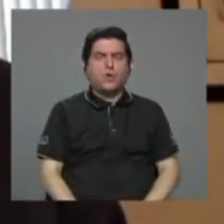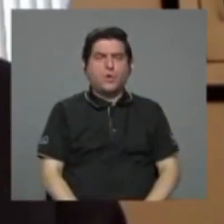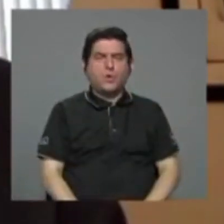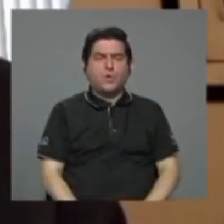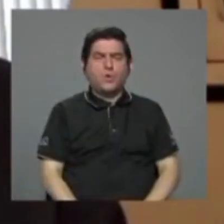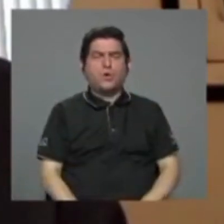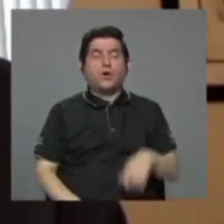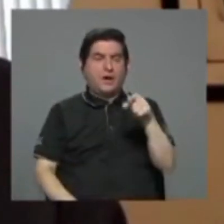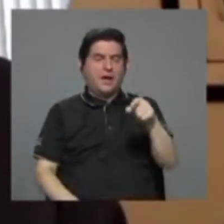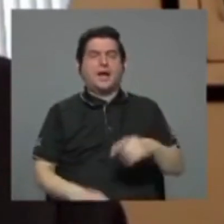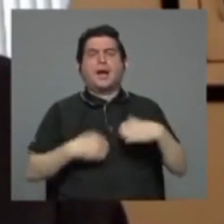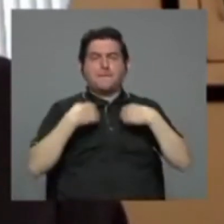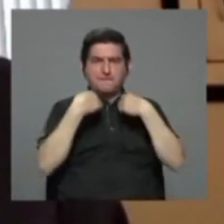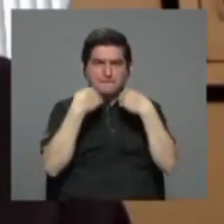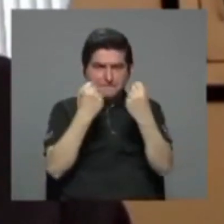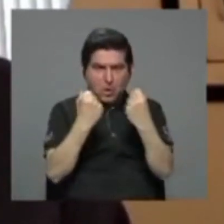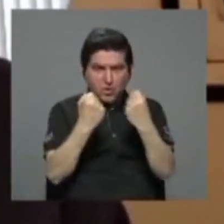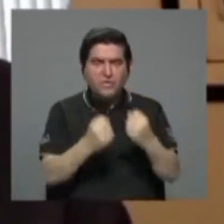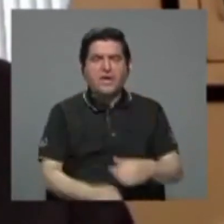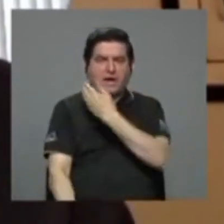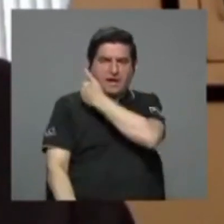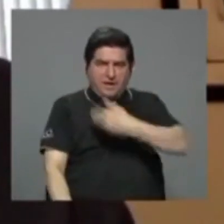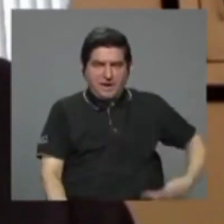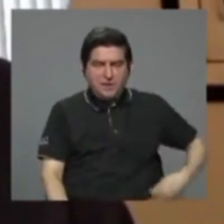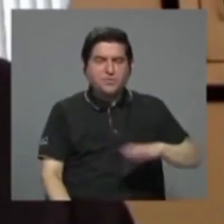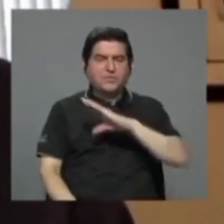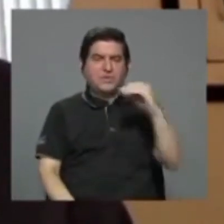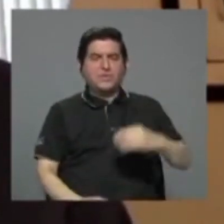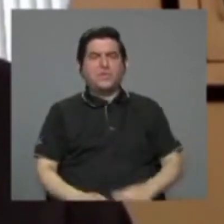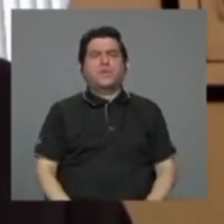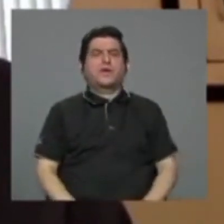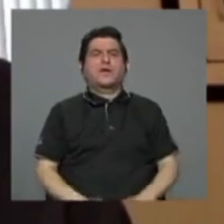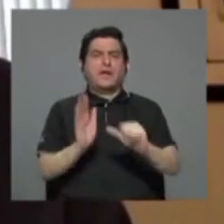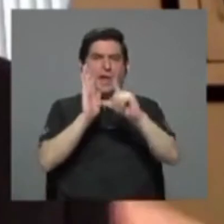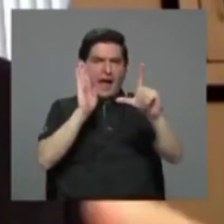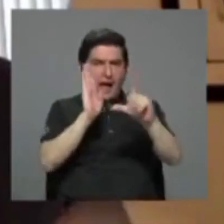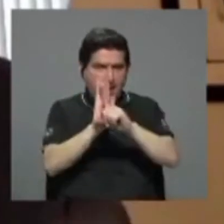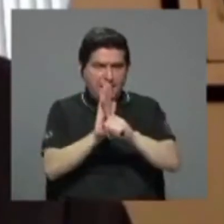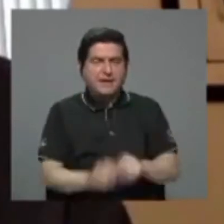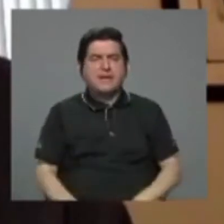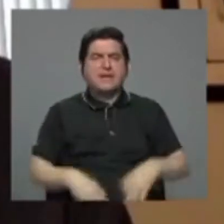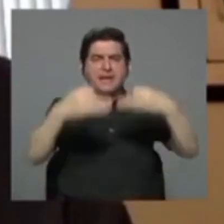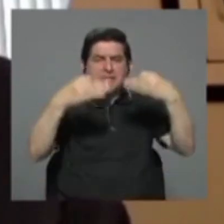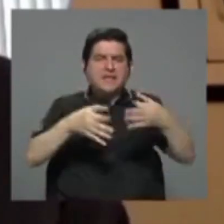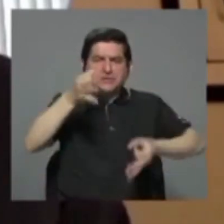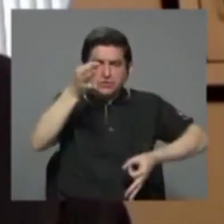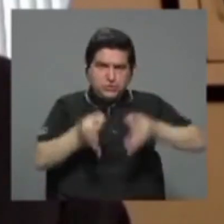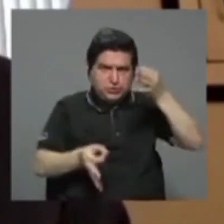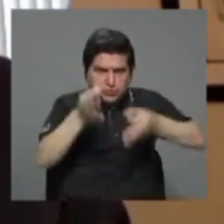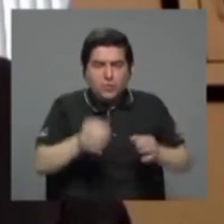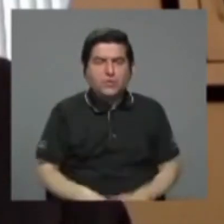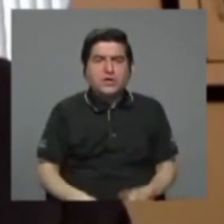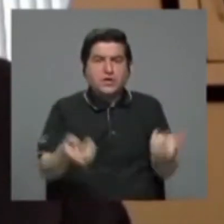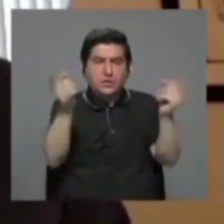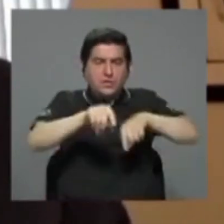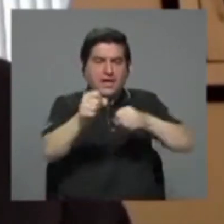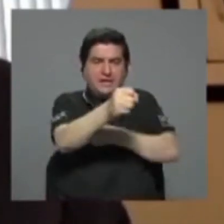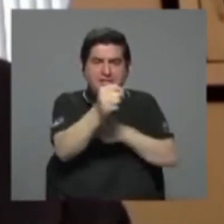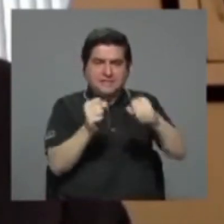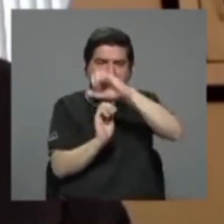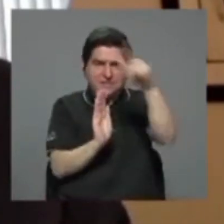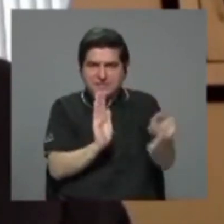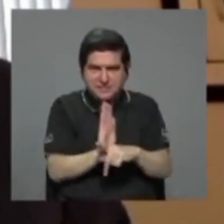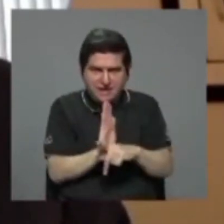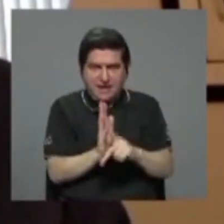y legislativo y las decisiones de índole jurídica por parte de la Sala